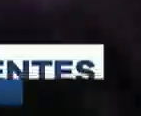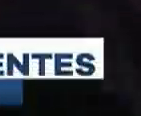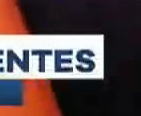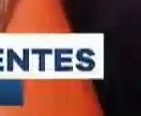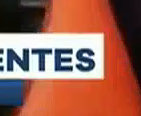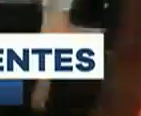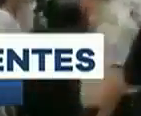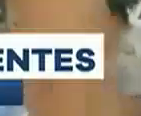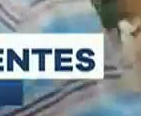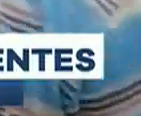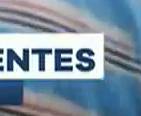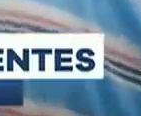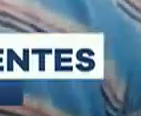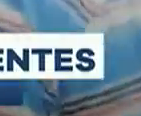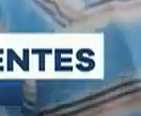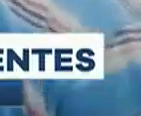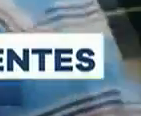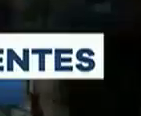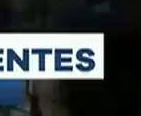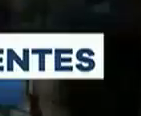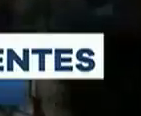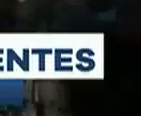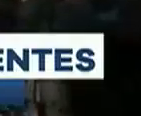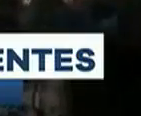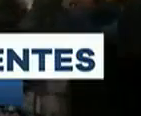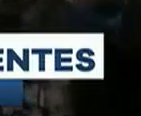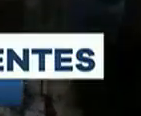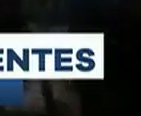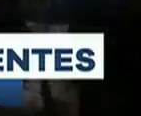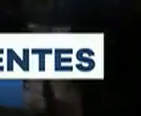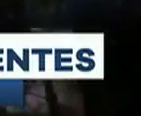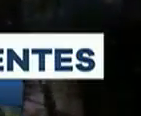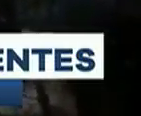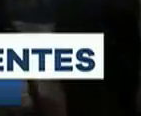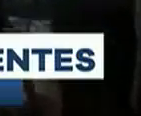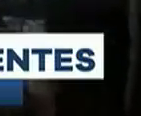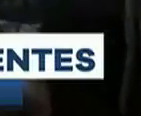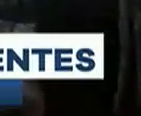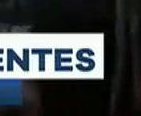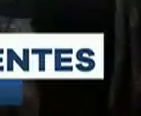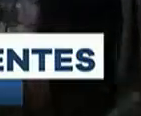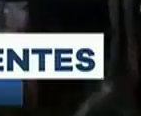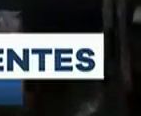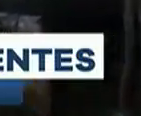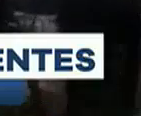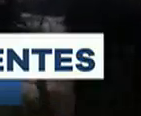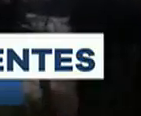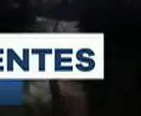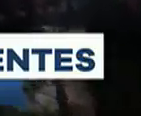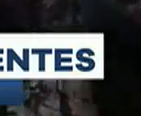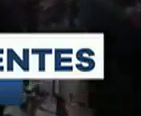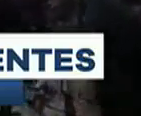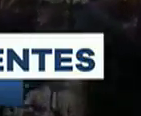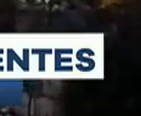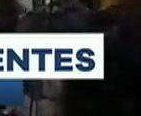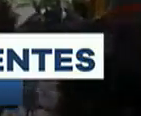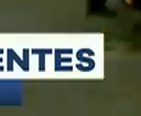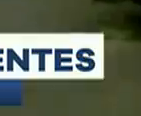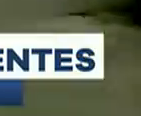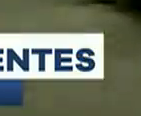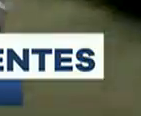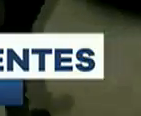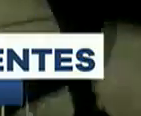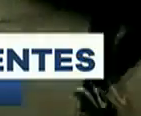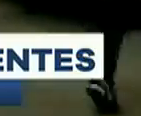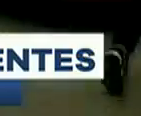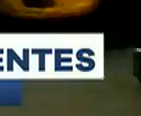Detienen a dos sujetos que intentaron evadir el control en el cantón Quevedo. Durante la aprehensión, los uniformados fueron agredidos por familiares